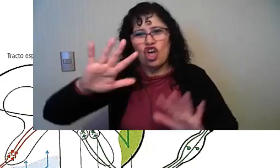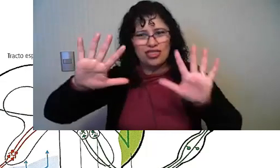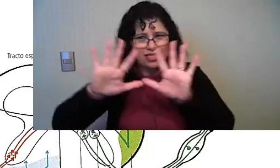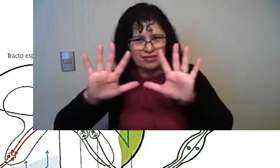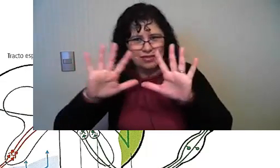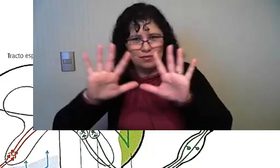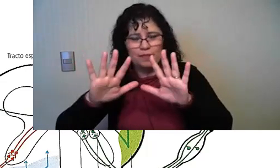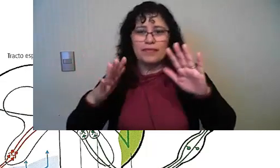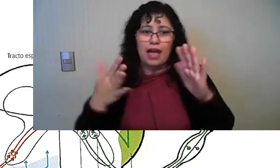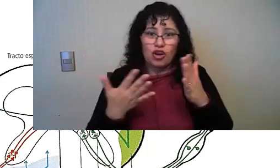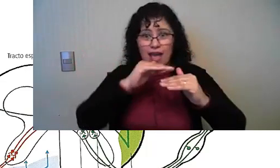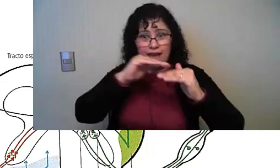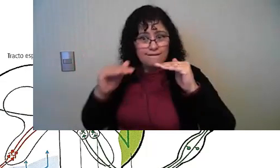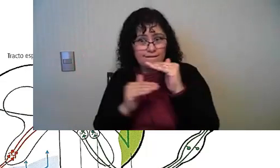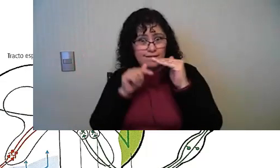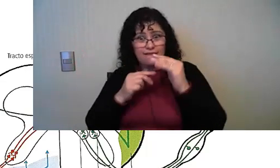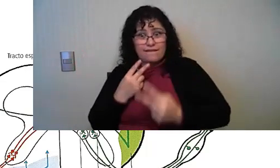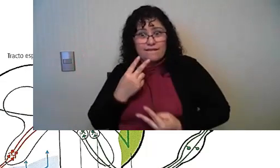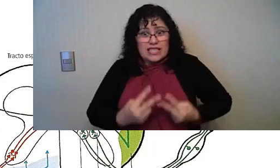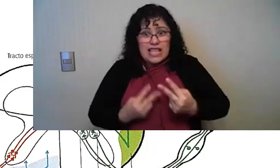sensibilidad visceral,